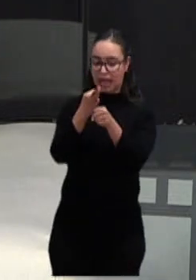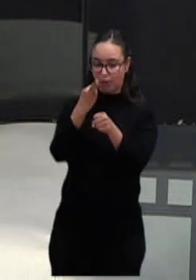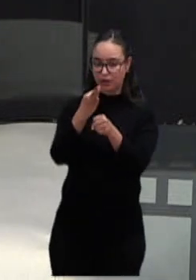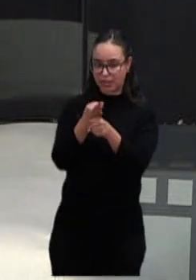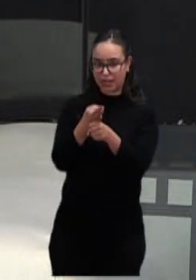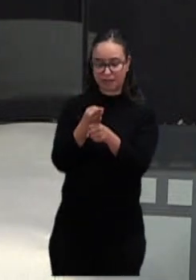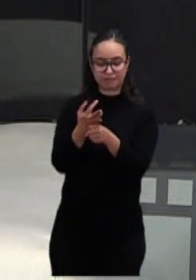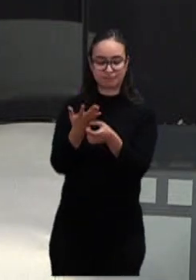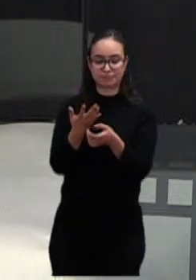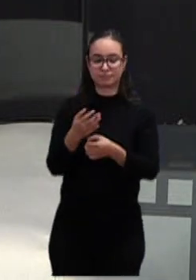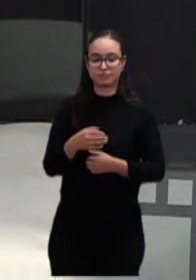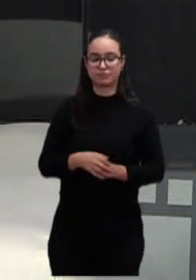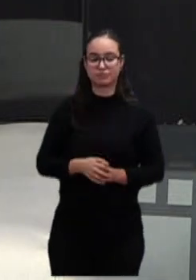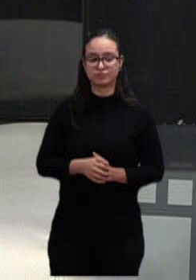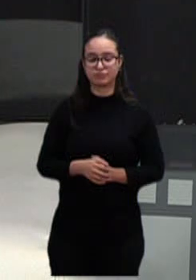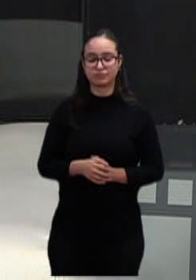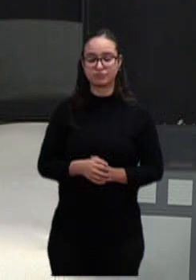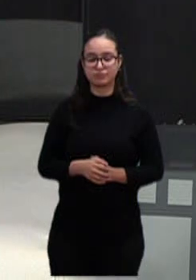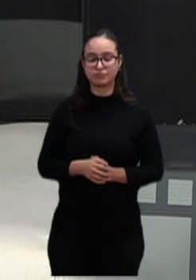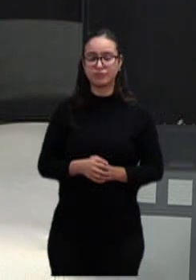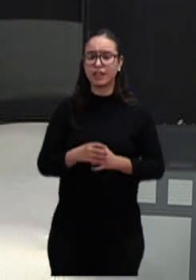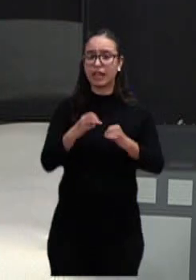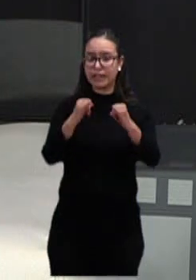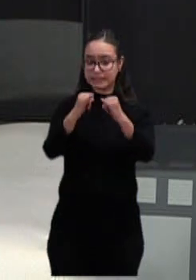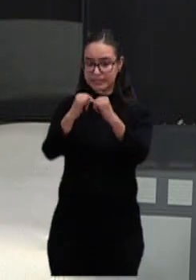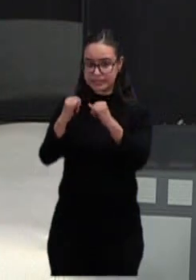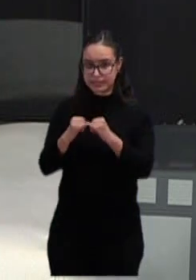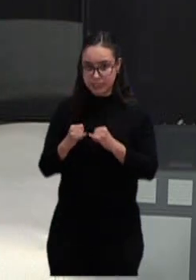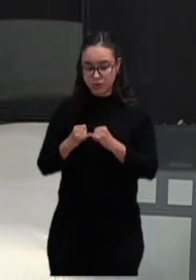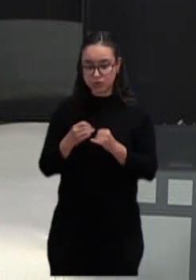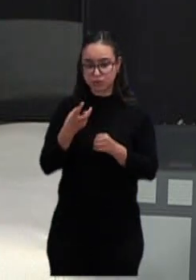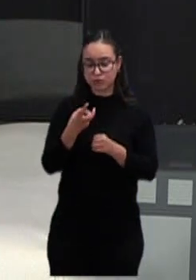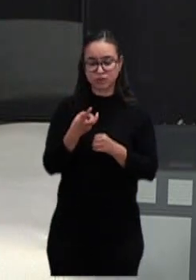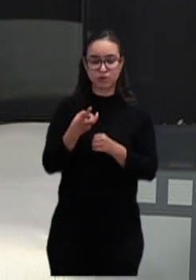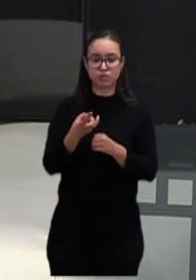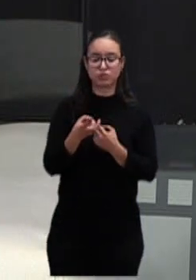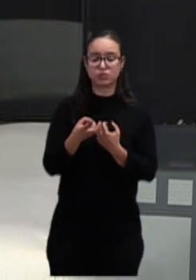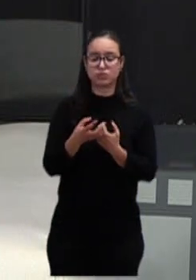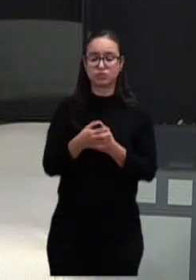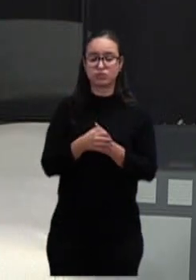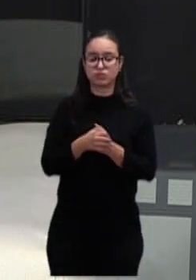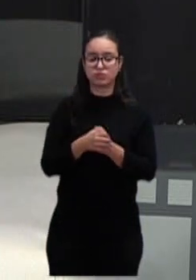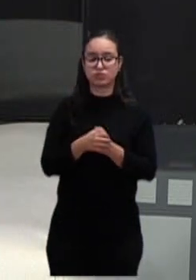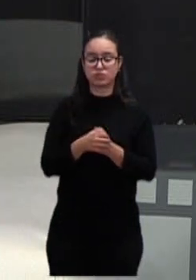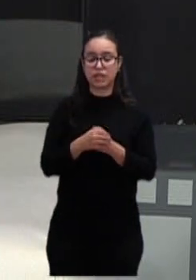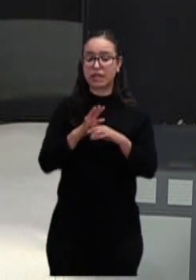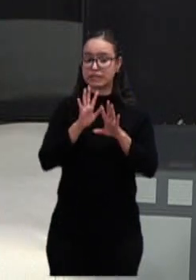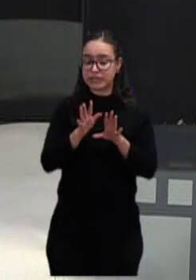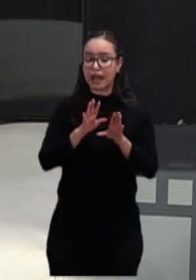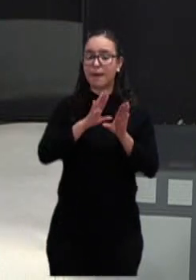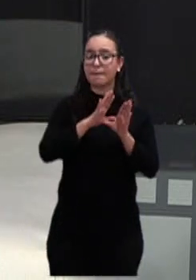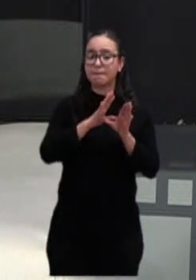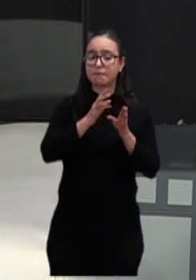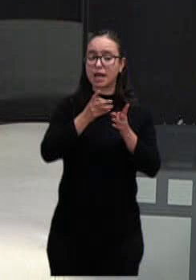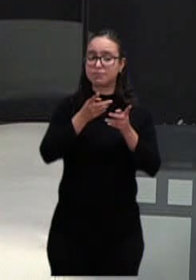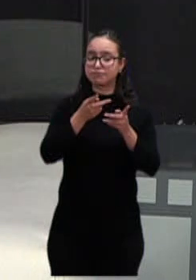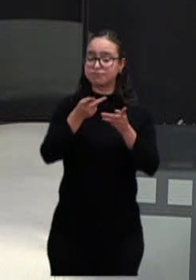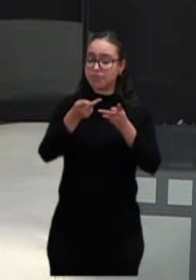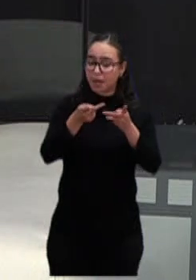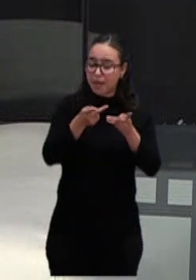ya hay e instituciones expresamente para ello y lo que yo veo es que están más